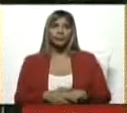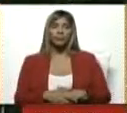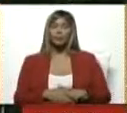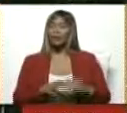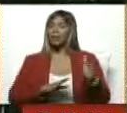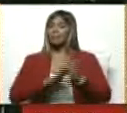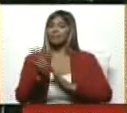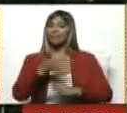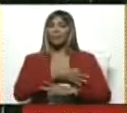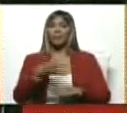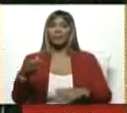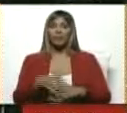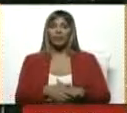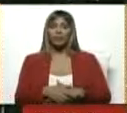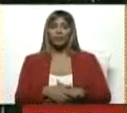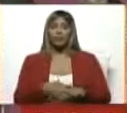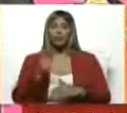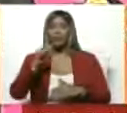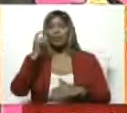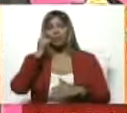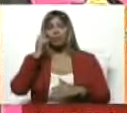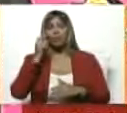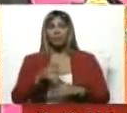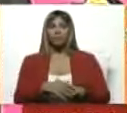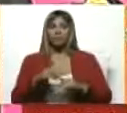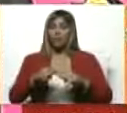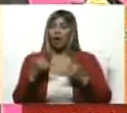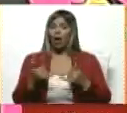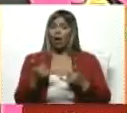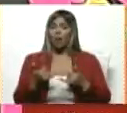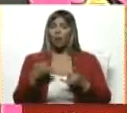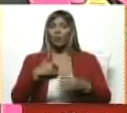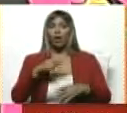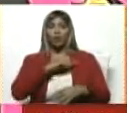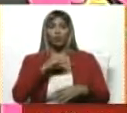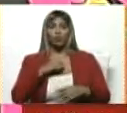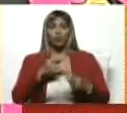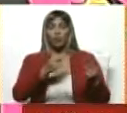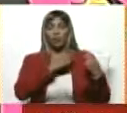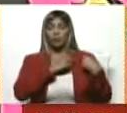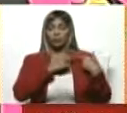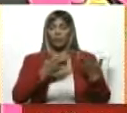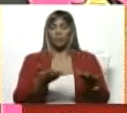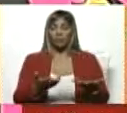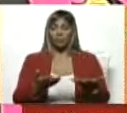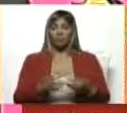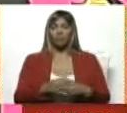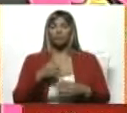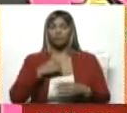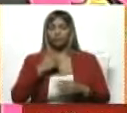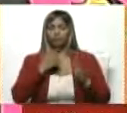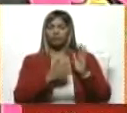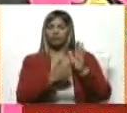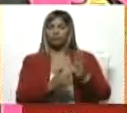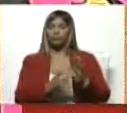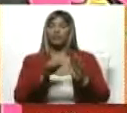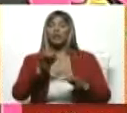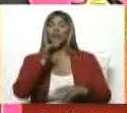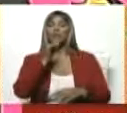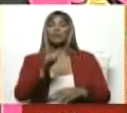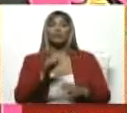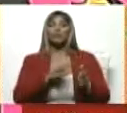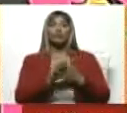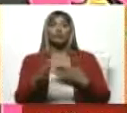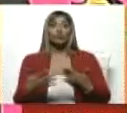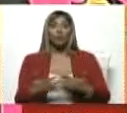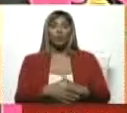Rotundo durante 10 días. Y ahora nos corresponde a nosotros el honor de informar